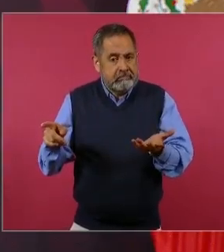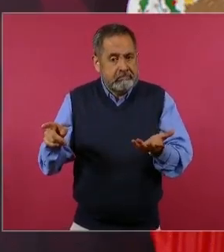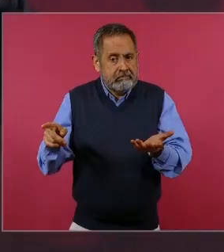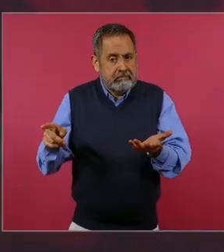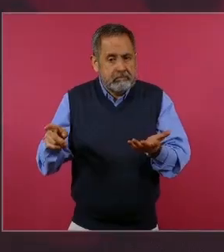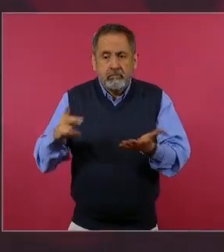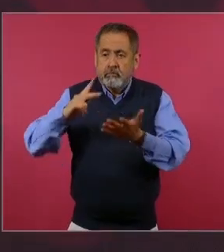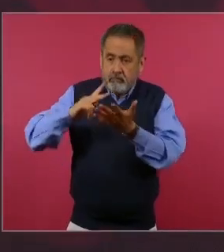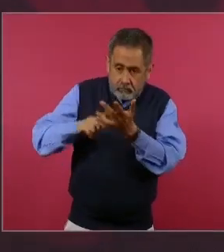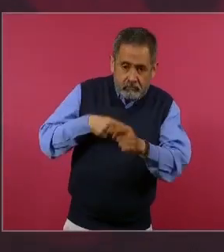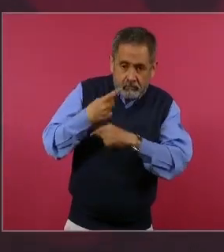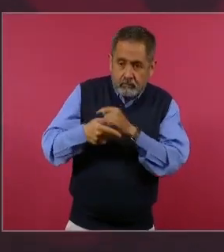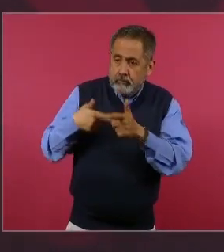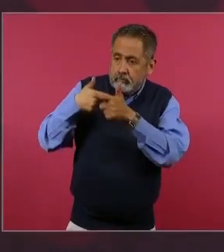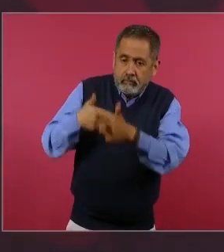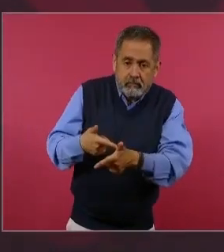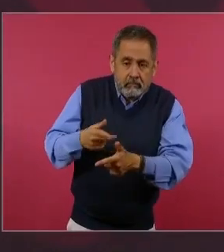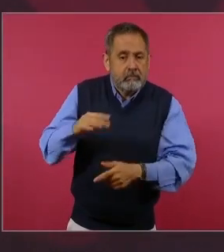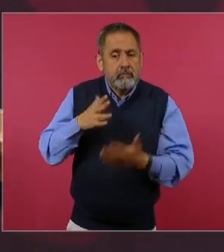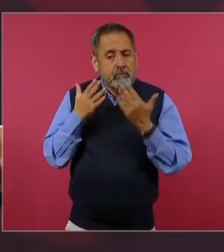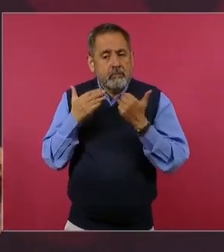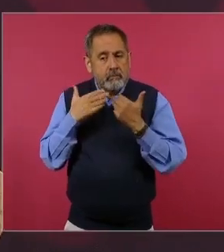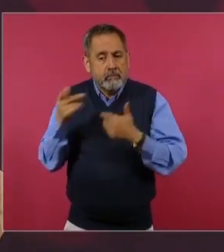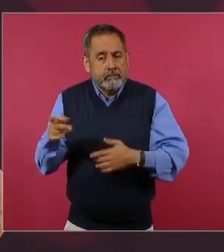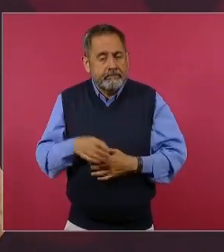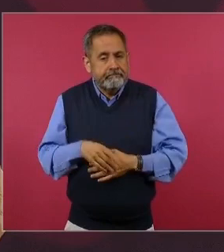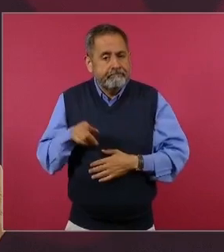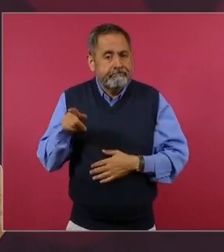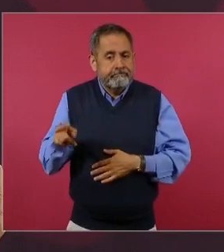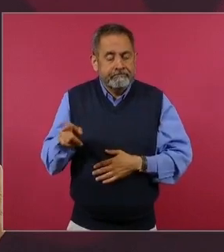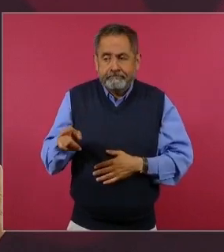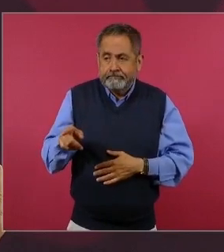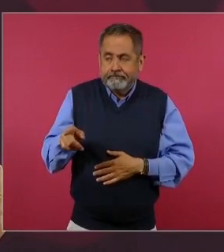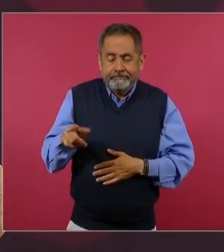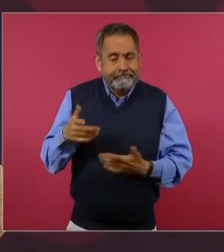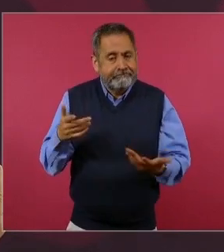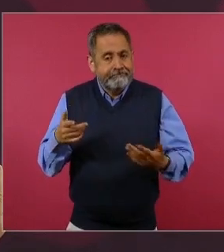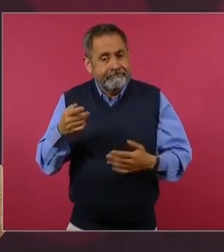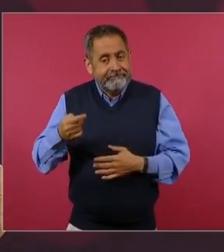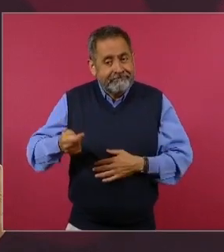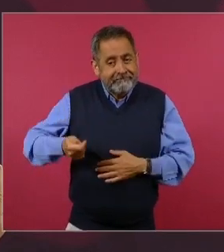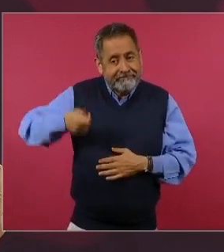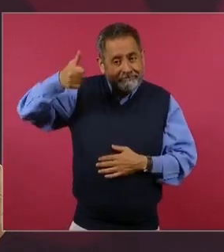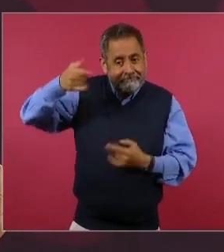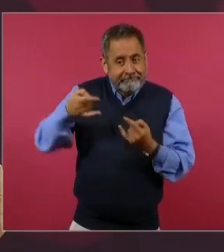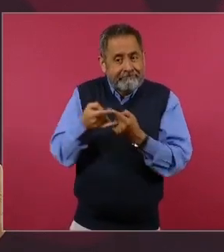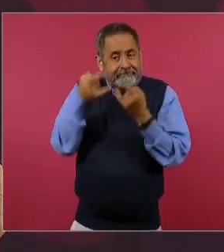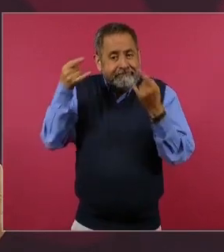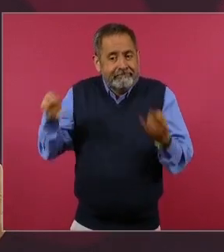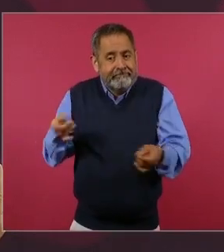y no hay reelección. Y es la primera vez en la historia de Colombia